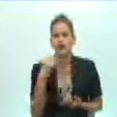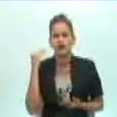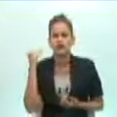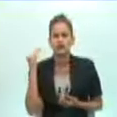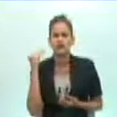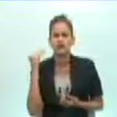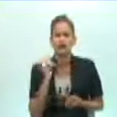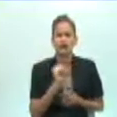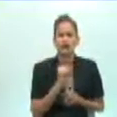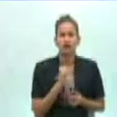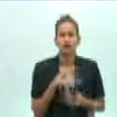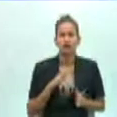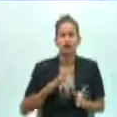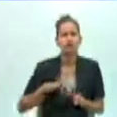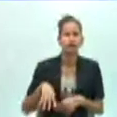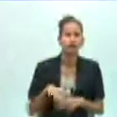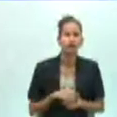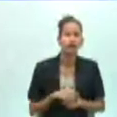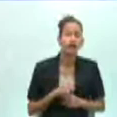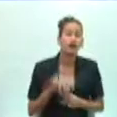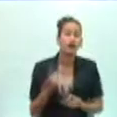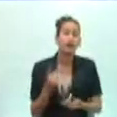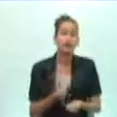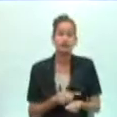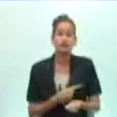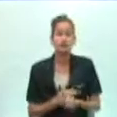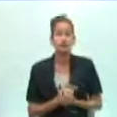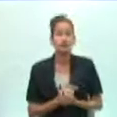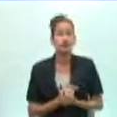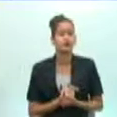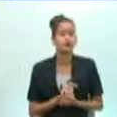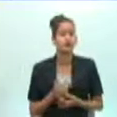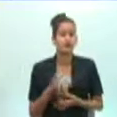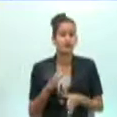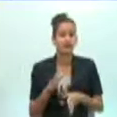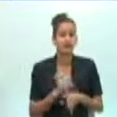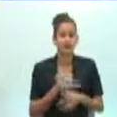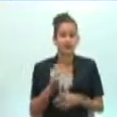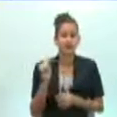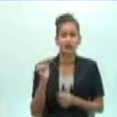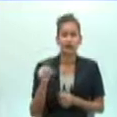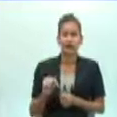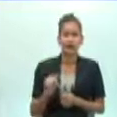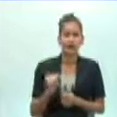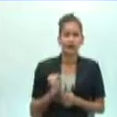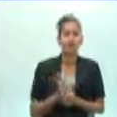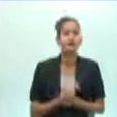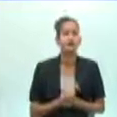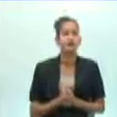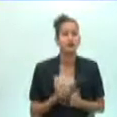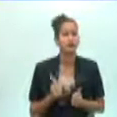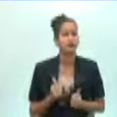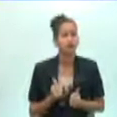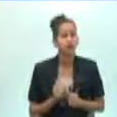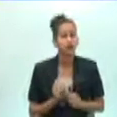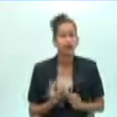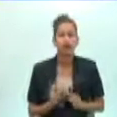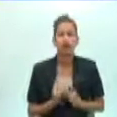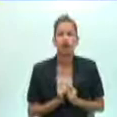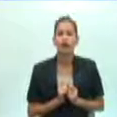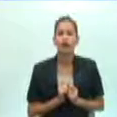que ellos consideraban como justa. ¿Qué diferencia actualmente como nosotros tratamos a nuestros ancianos con